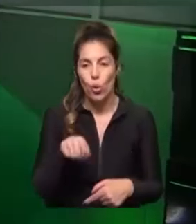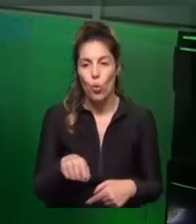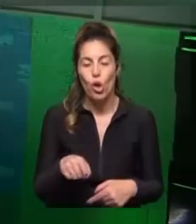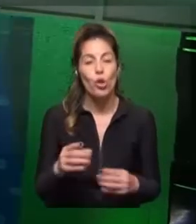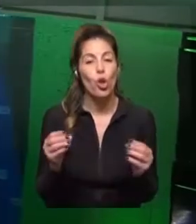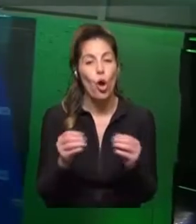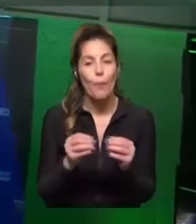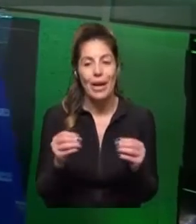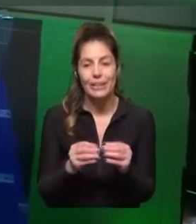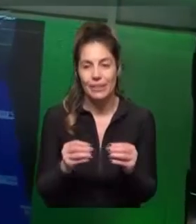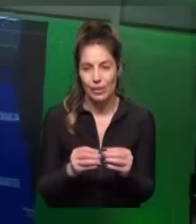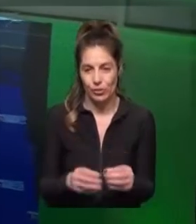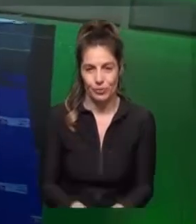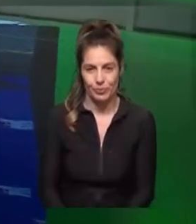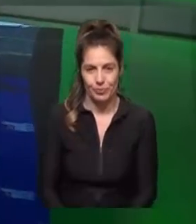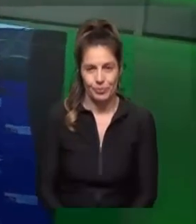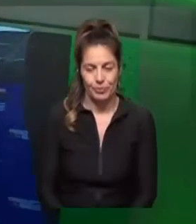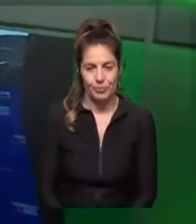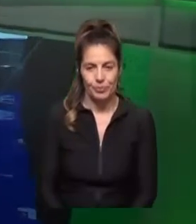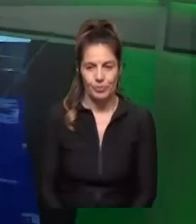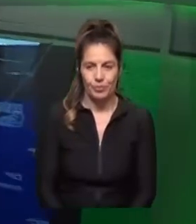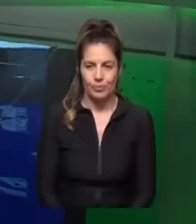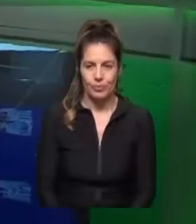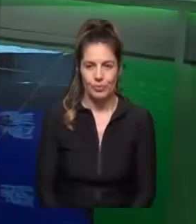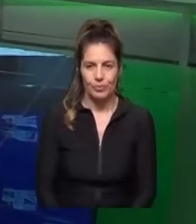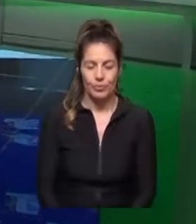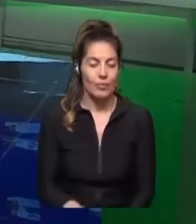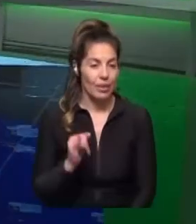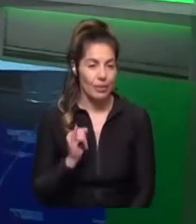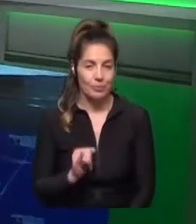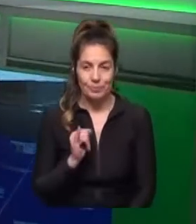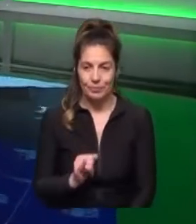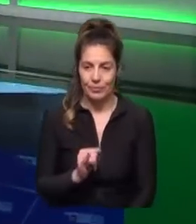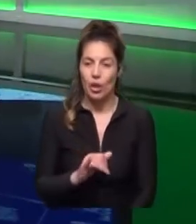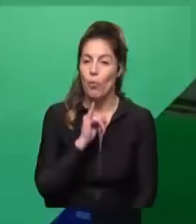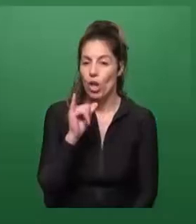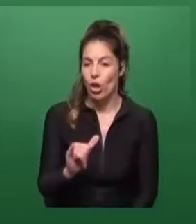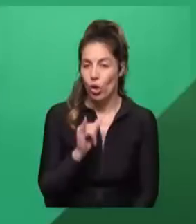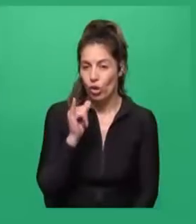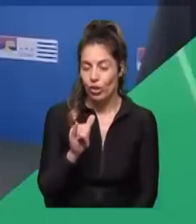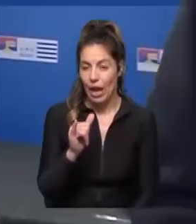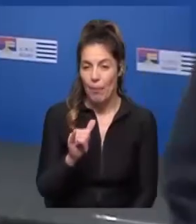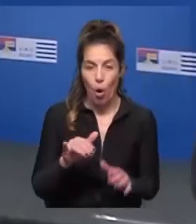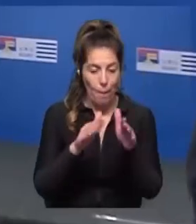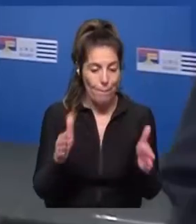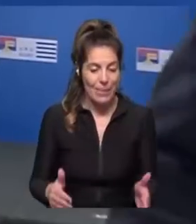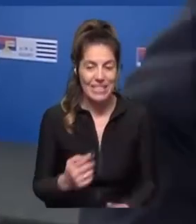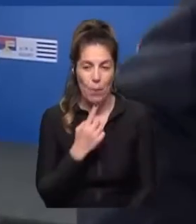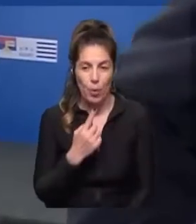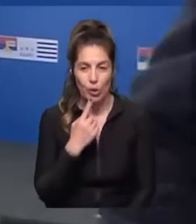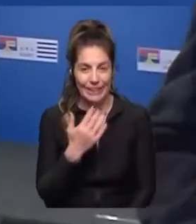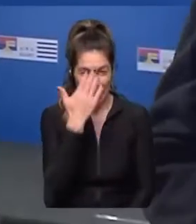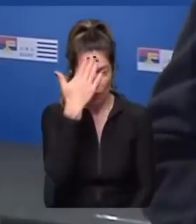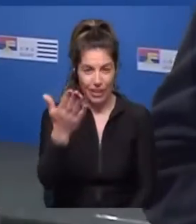de esta jornada con Diego Martínez Así es compañeros como decíamos entonces mesa política del frente amplio donde